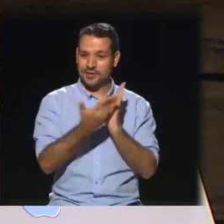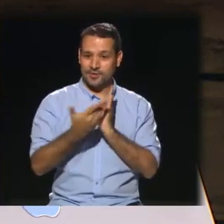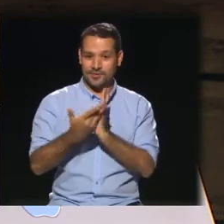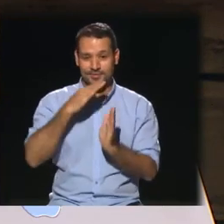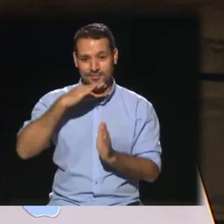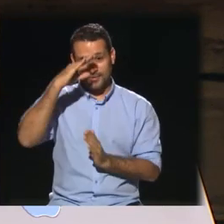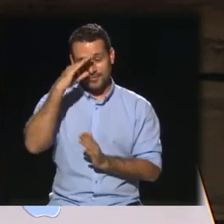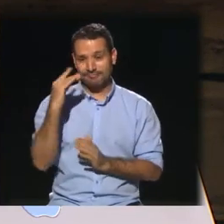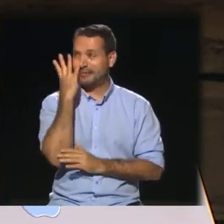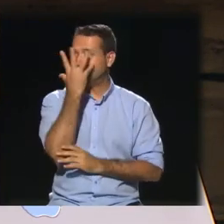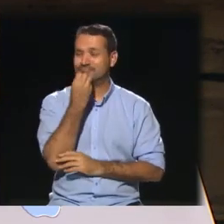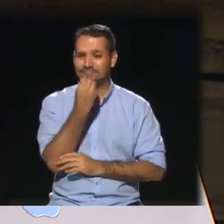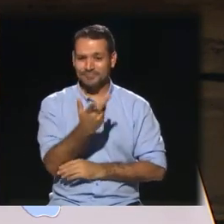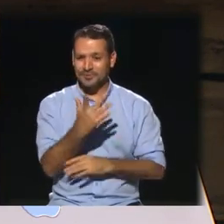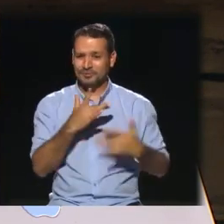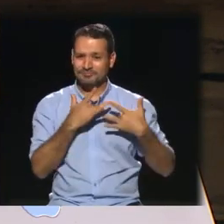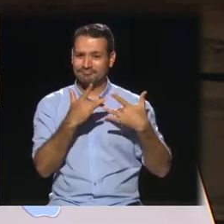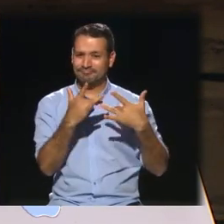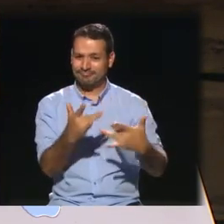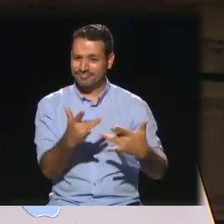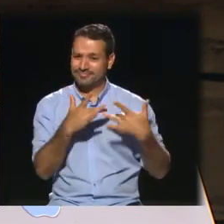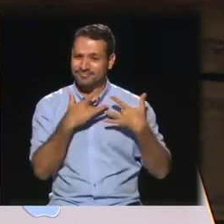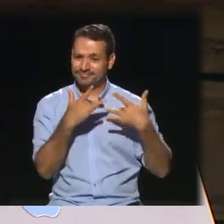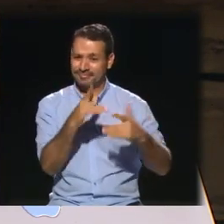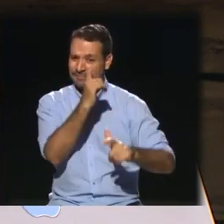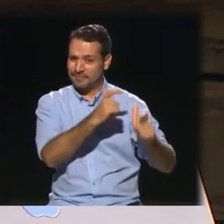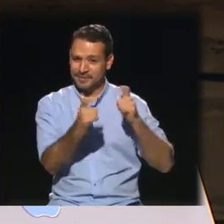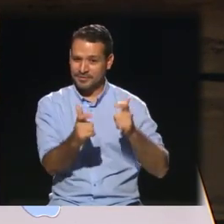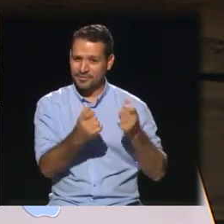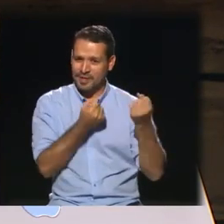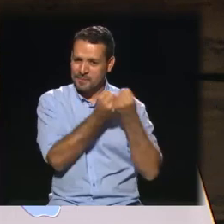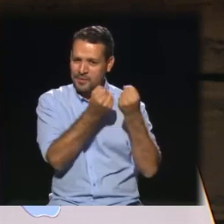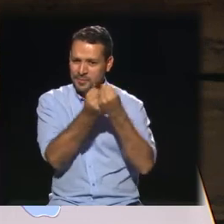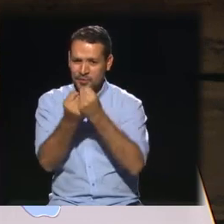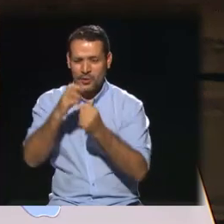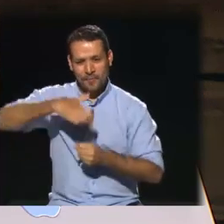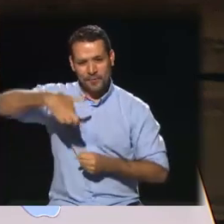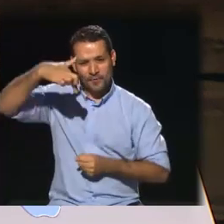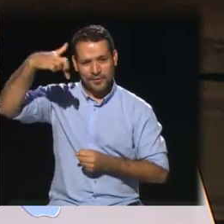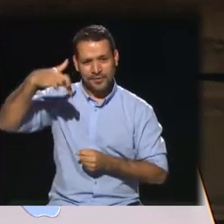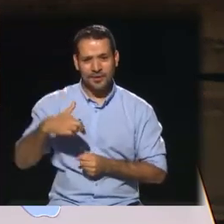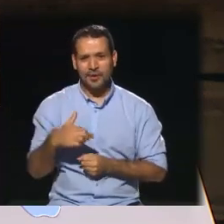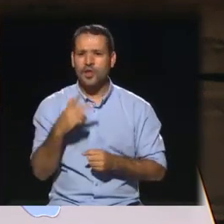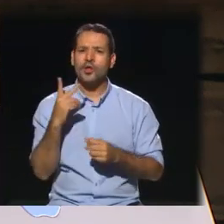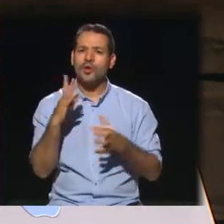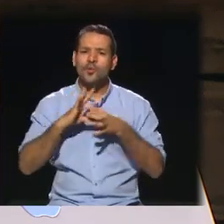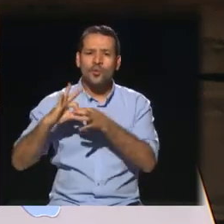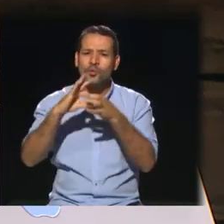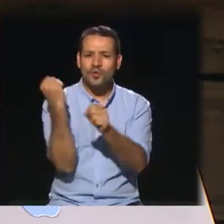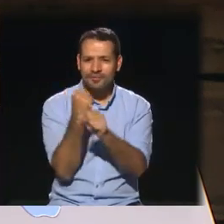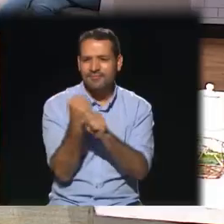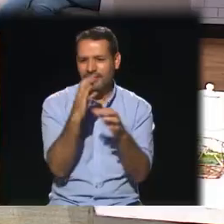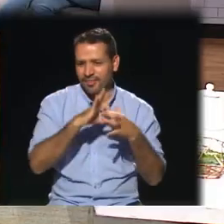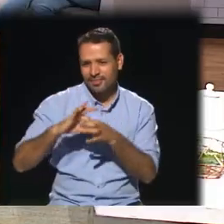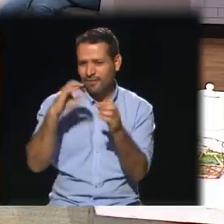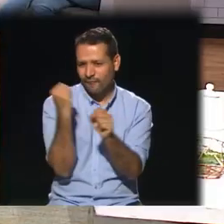muy hermoso de red de voluntarios con egresados de la Universidad de Antioquia. Un trabajo mancomunado al que llamamos Working Together.